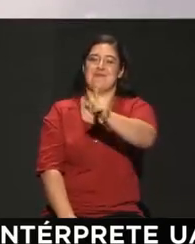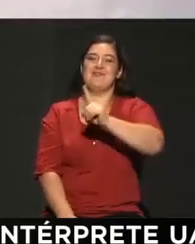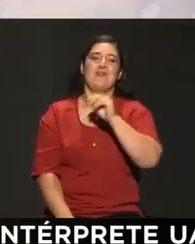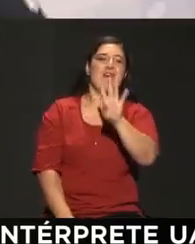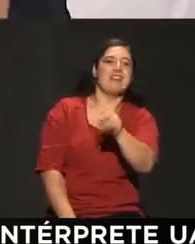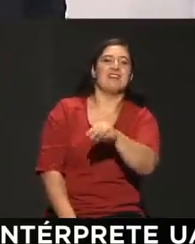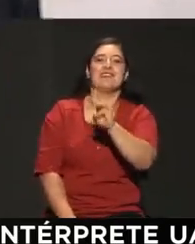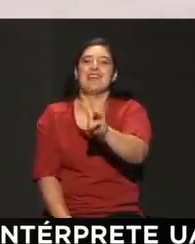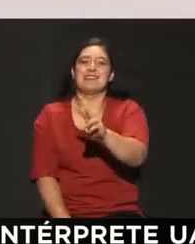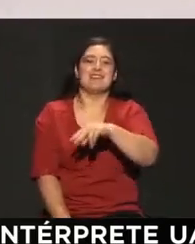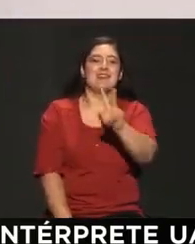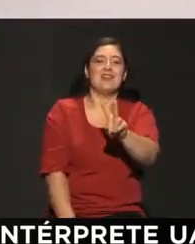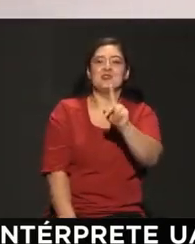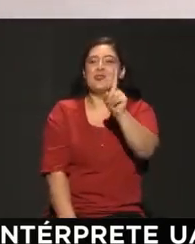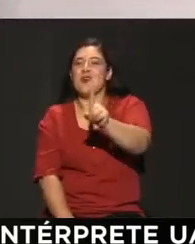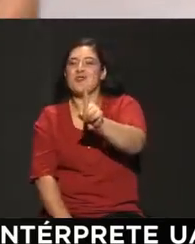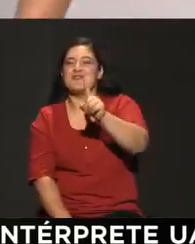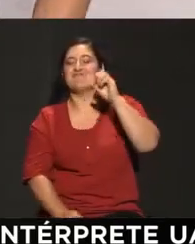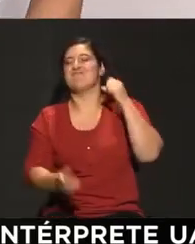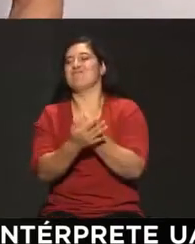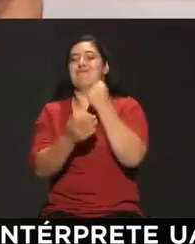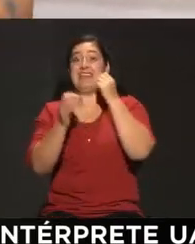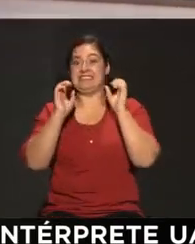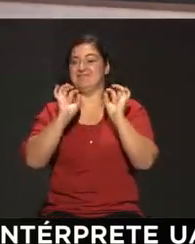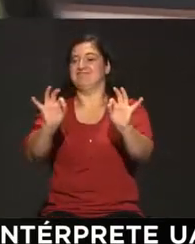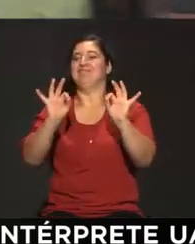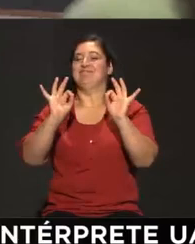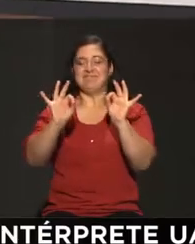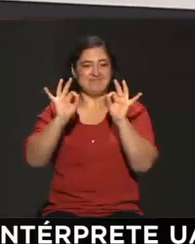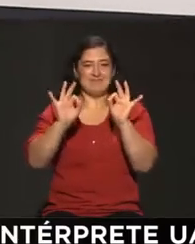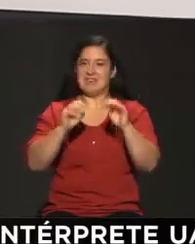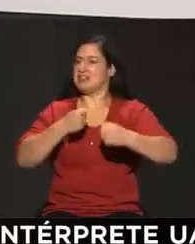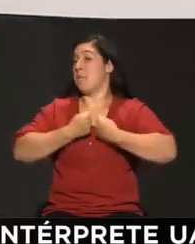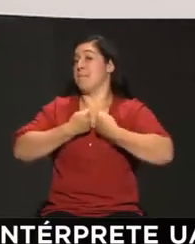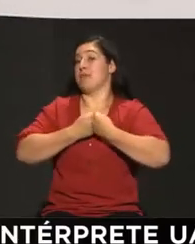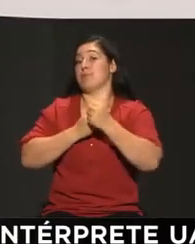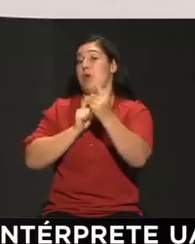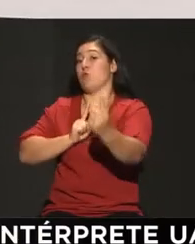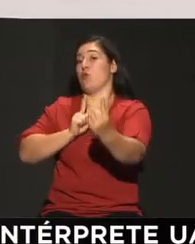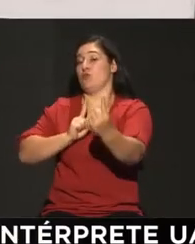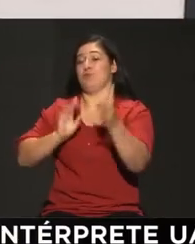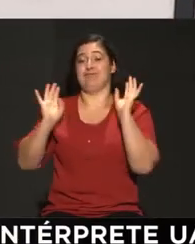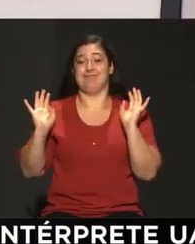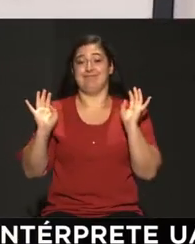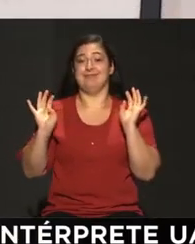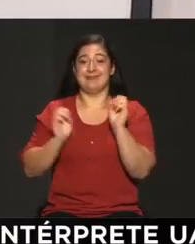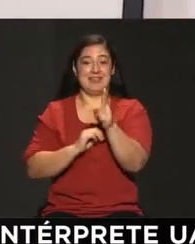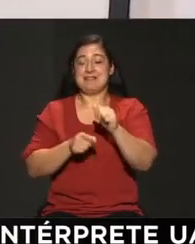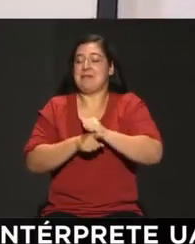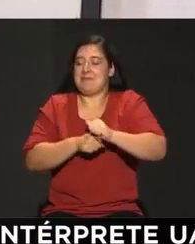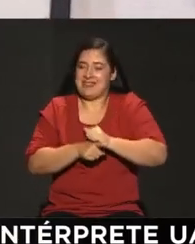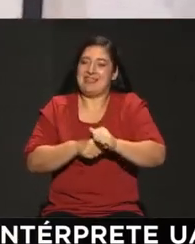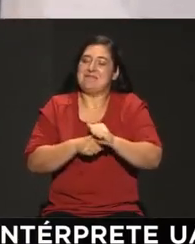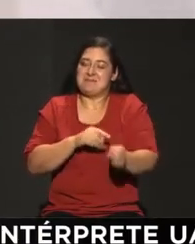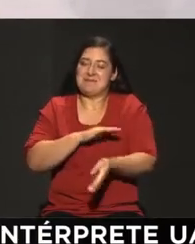4, 3, 2, 1. Excelente. Aquí quedamos empatados. 1-1, profe. 1-1 empatados. Listo. Tenemos que practicar.